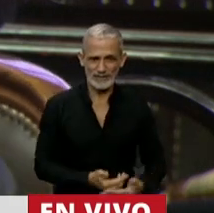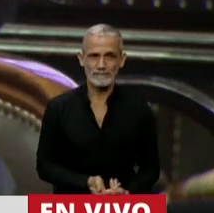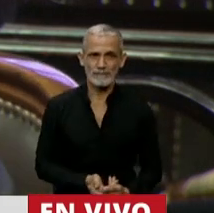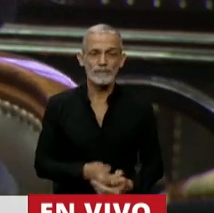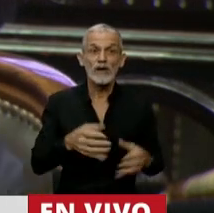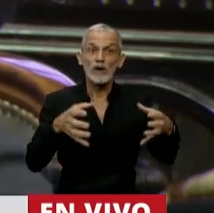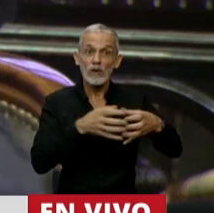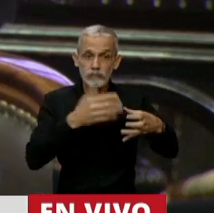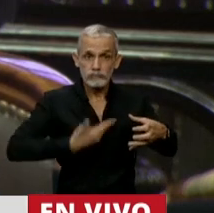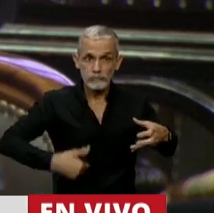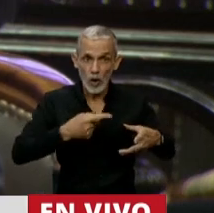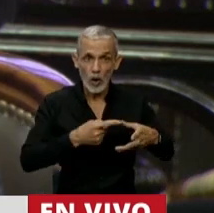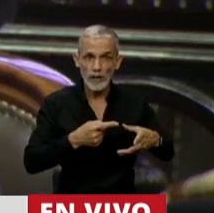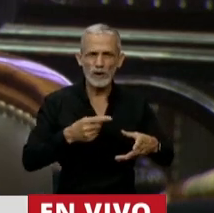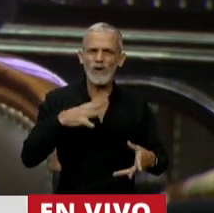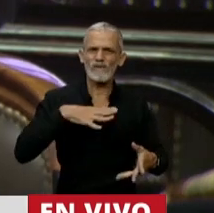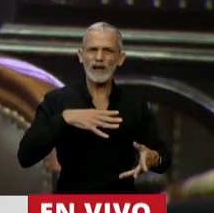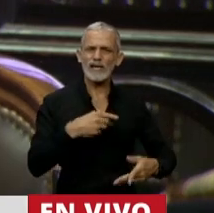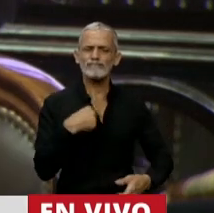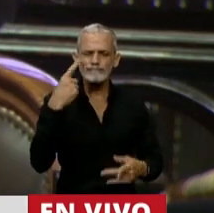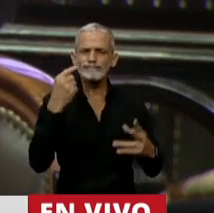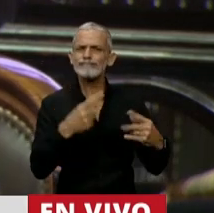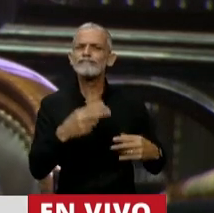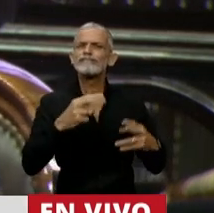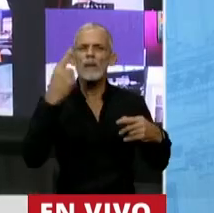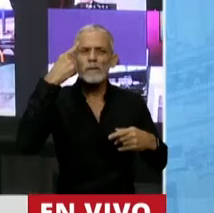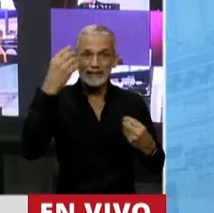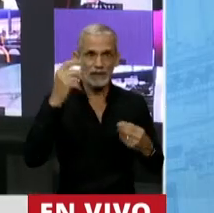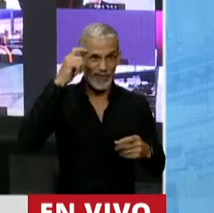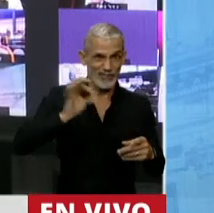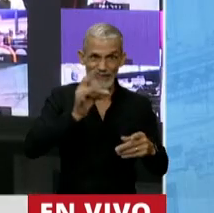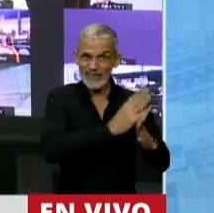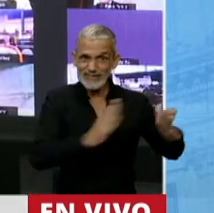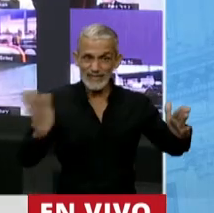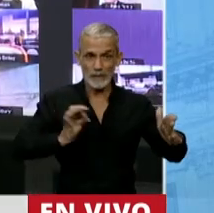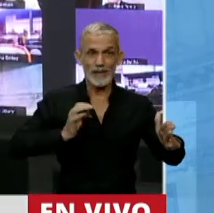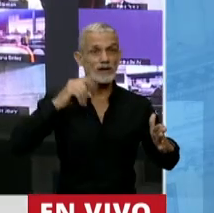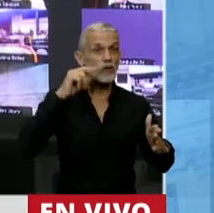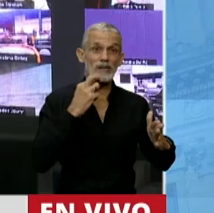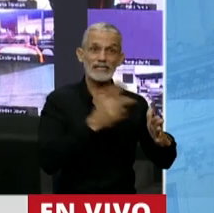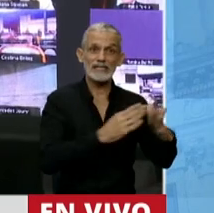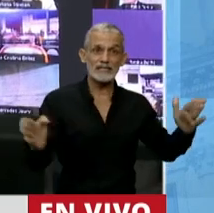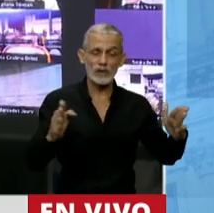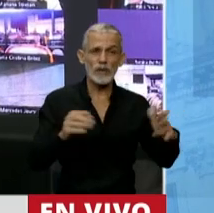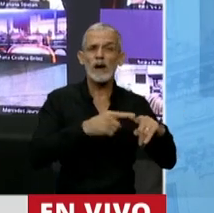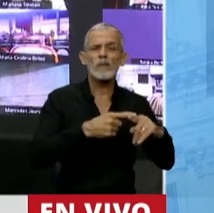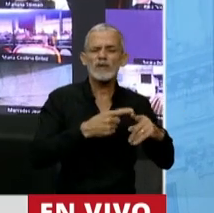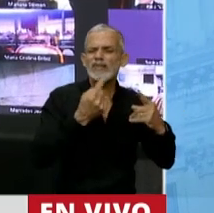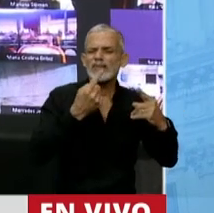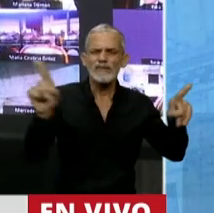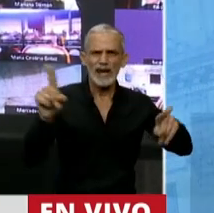Lo que el oficialismo quizás no ha evaluado debidamente es que estamos desde el 10 de diciembre del 2019 en otro país políticamente